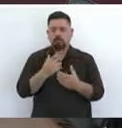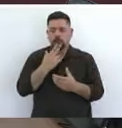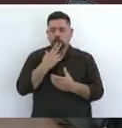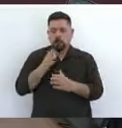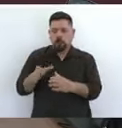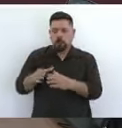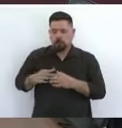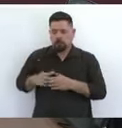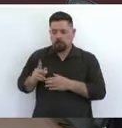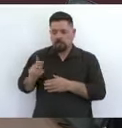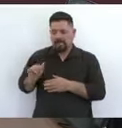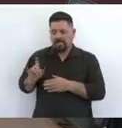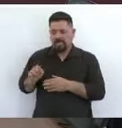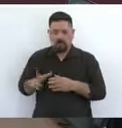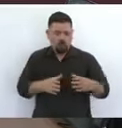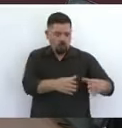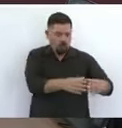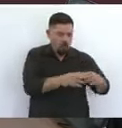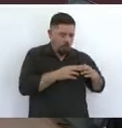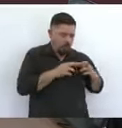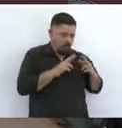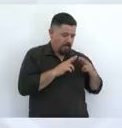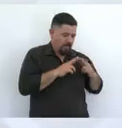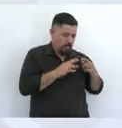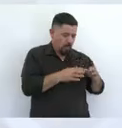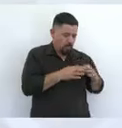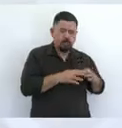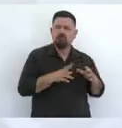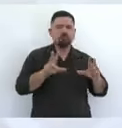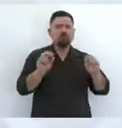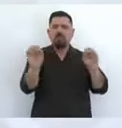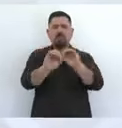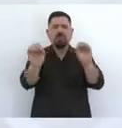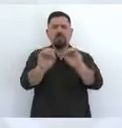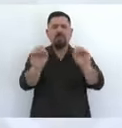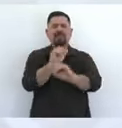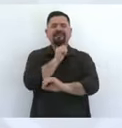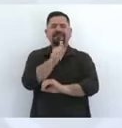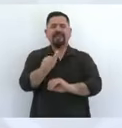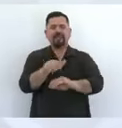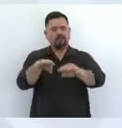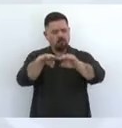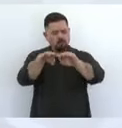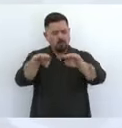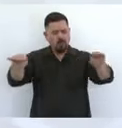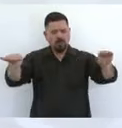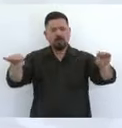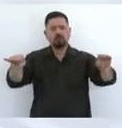partidista, religiosa, de ninguna índole. Entonces,